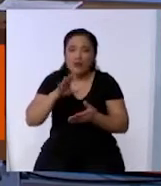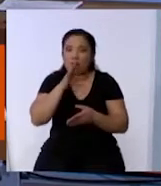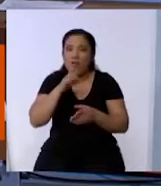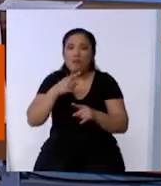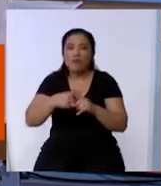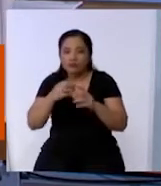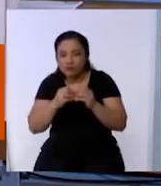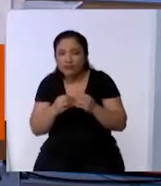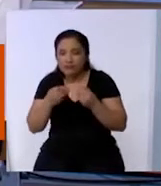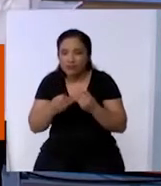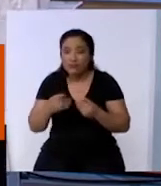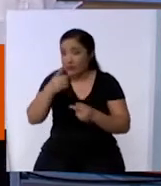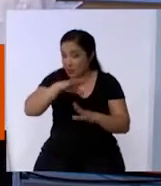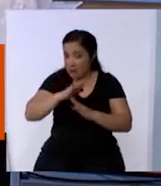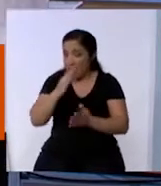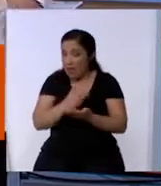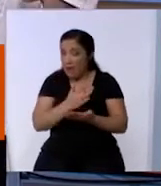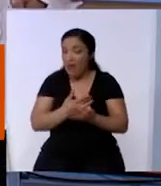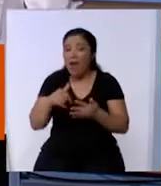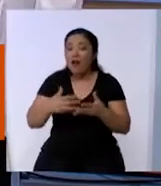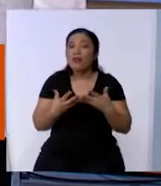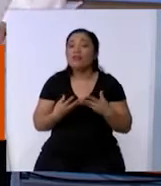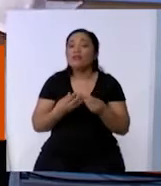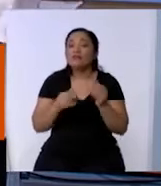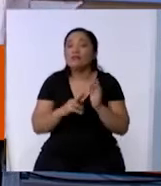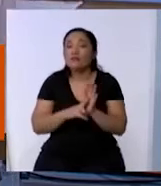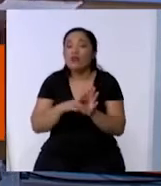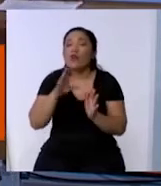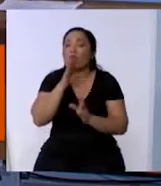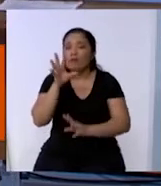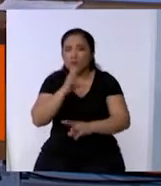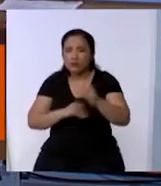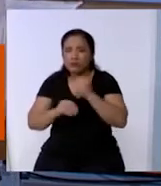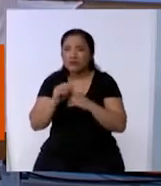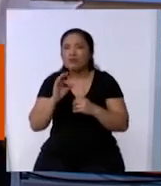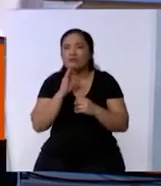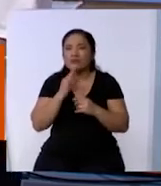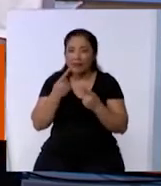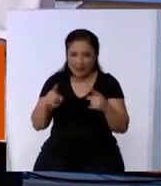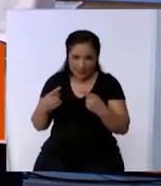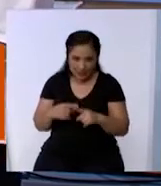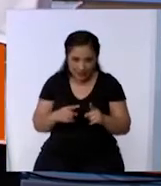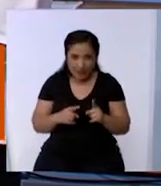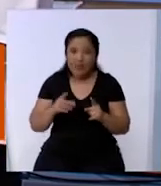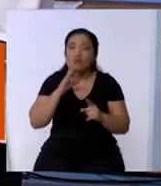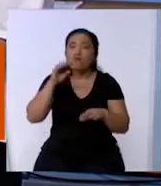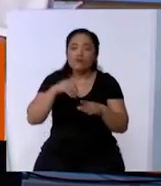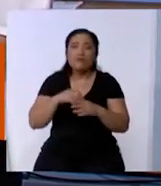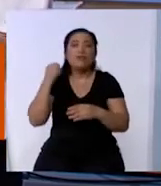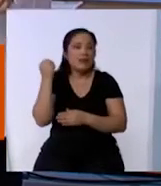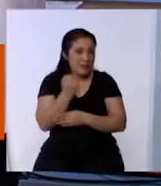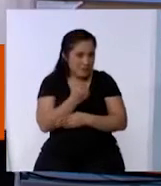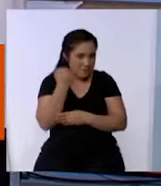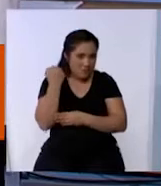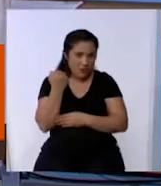sus cuadernos porque tenemos que resolver estos problemas aplicando la ecuación que vemos acá. Sabía que las traía fórmulas algo fundamentales. Sí, había algo ahí.